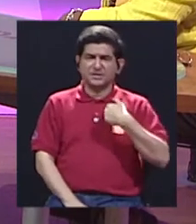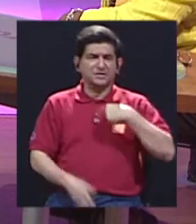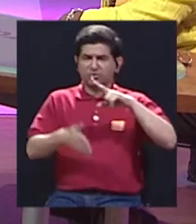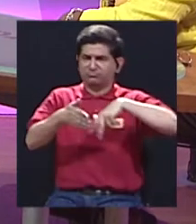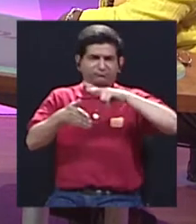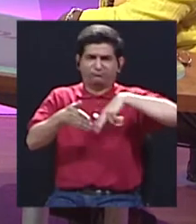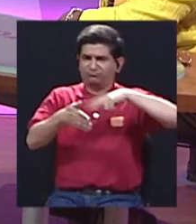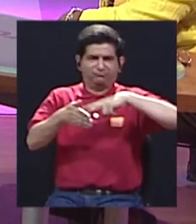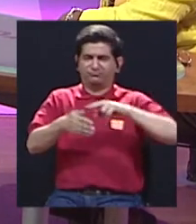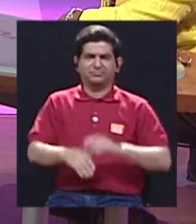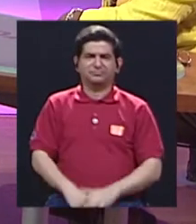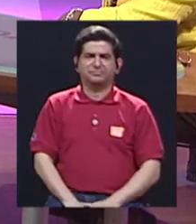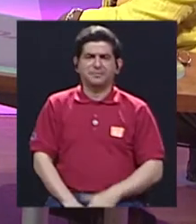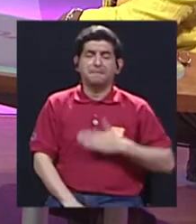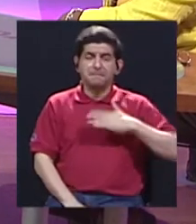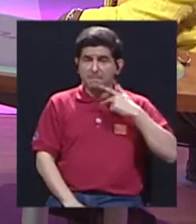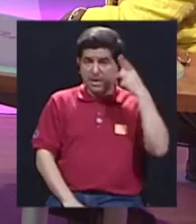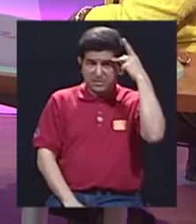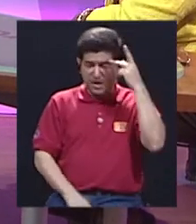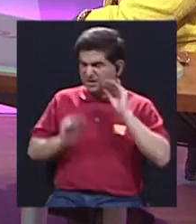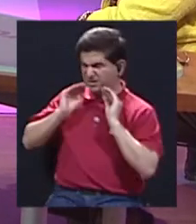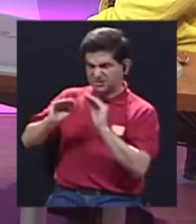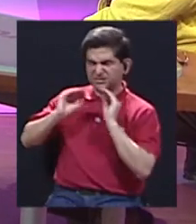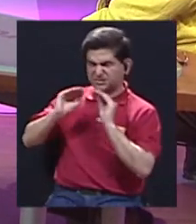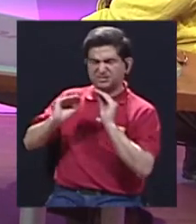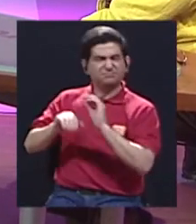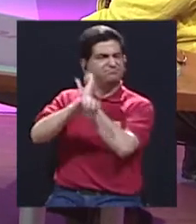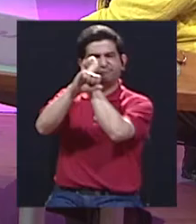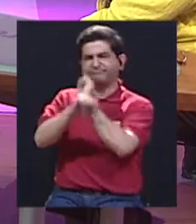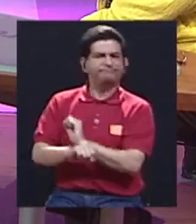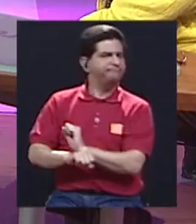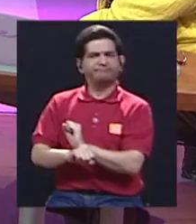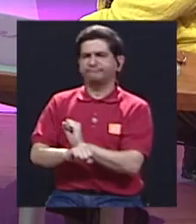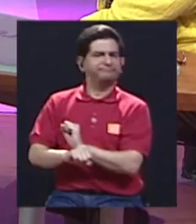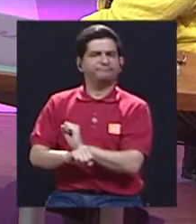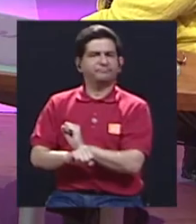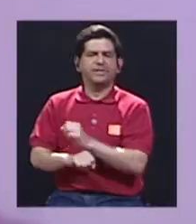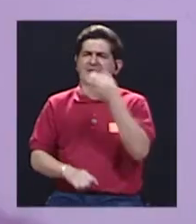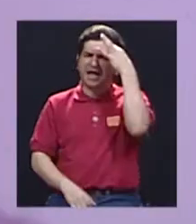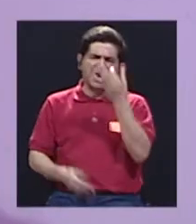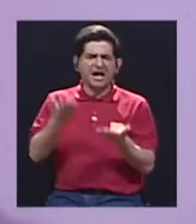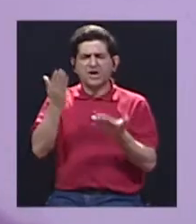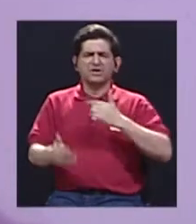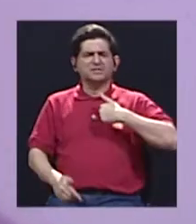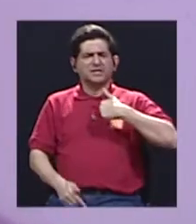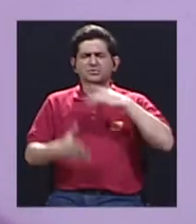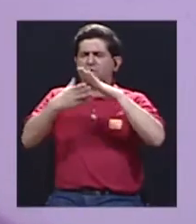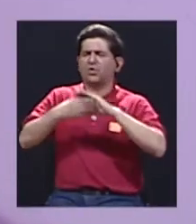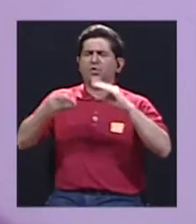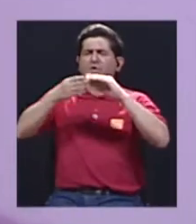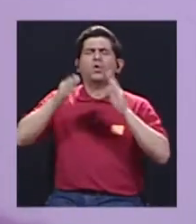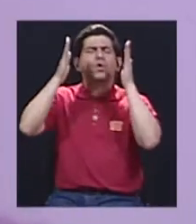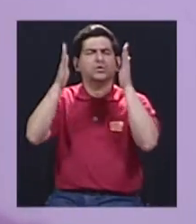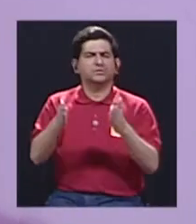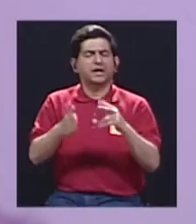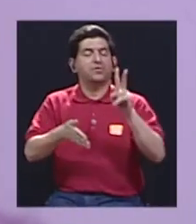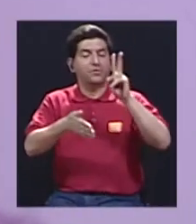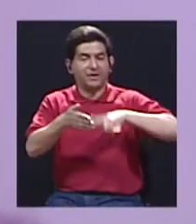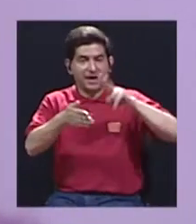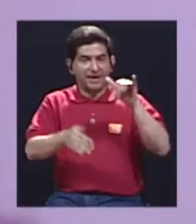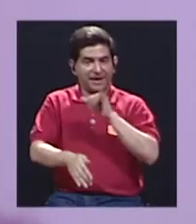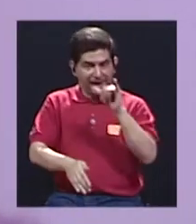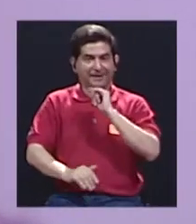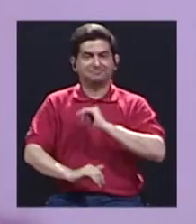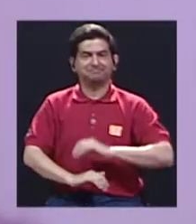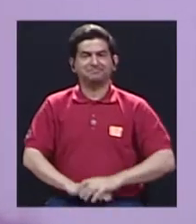yo que mis padres no me inculcaron ese hábito entonces creo que un poco me hice cuentacuentos para leer